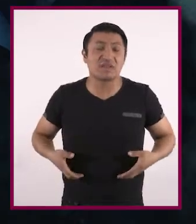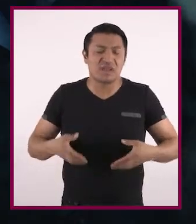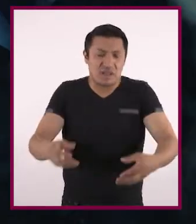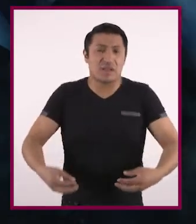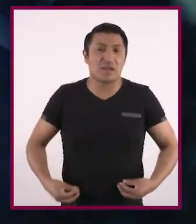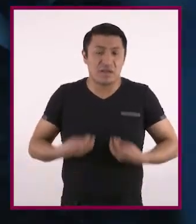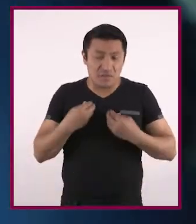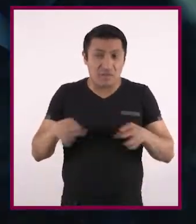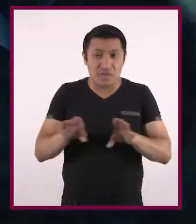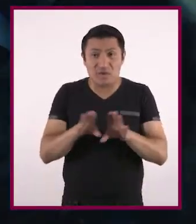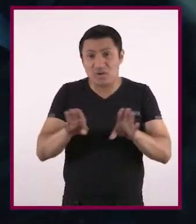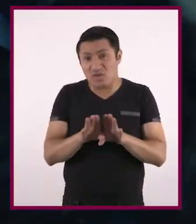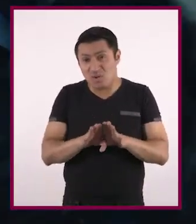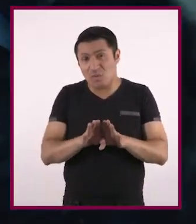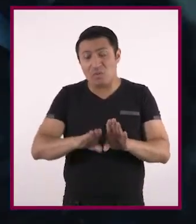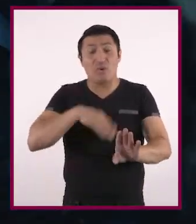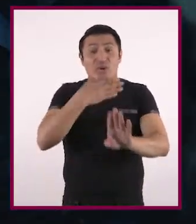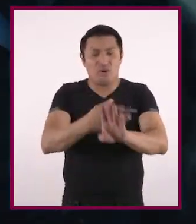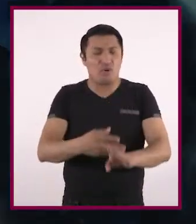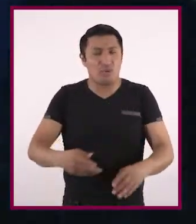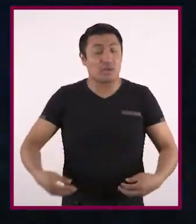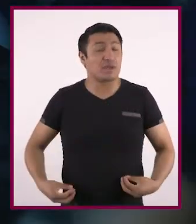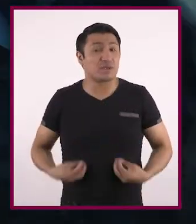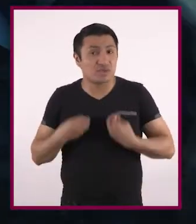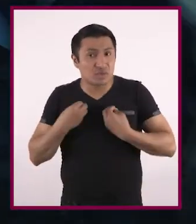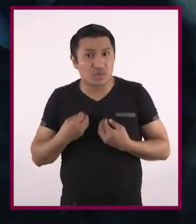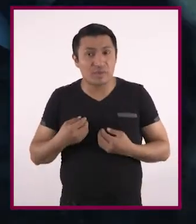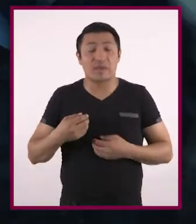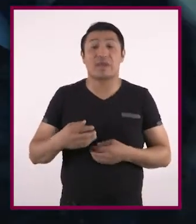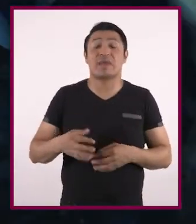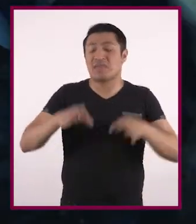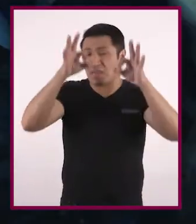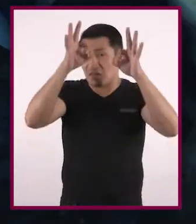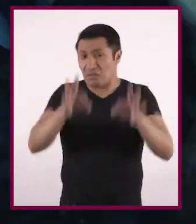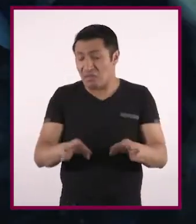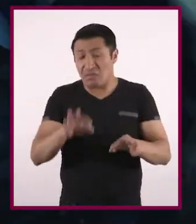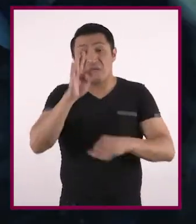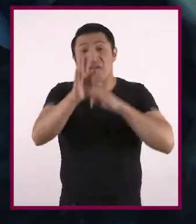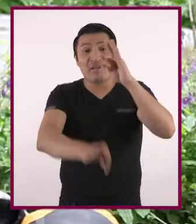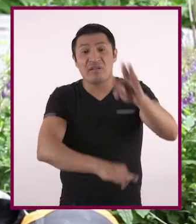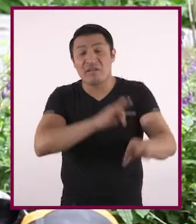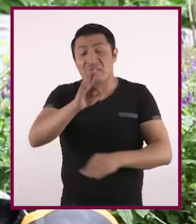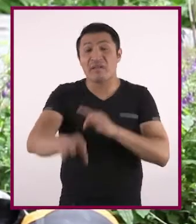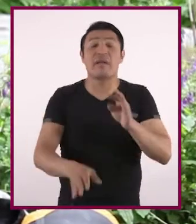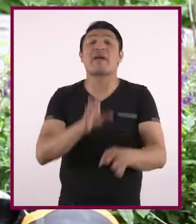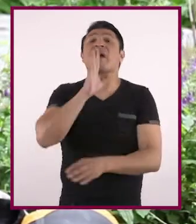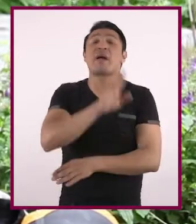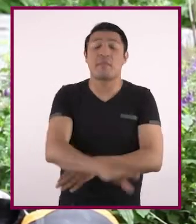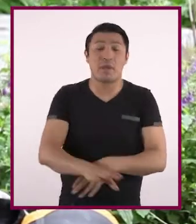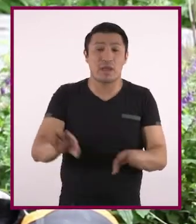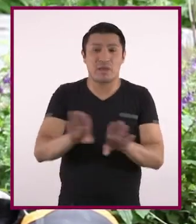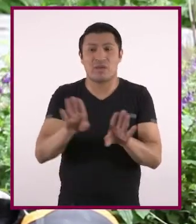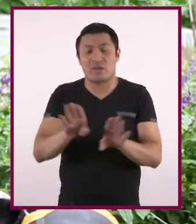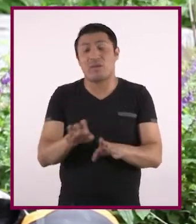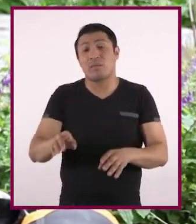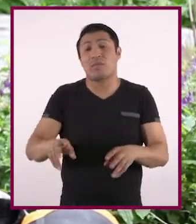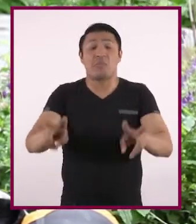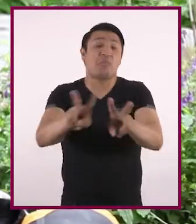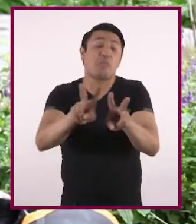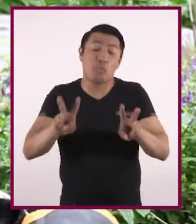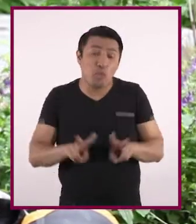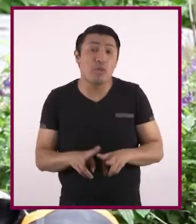no solo afecta la manera en que se perciben y en la que son tratadas, sino que enfatiza la posición de